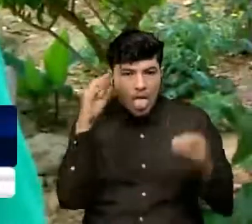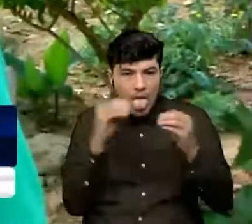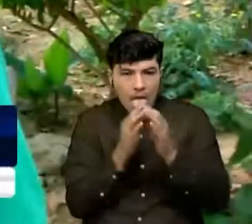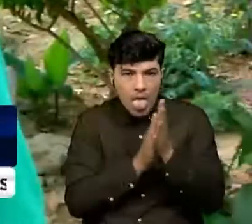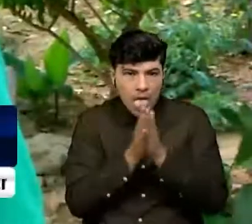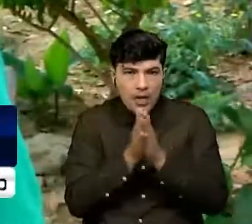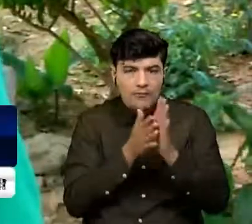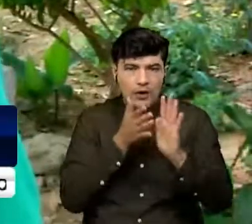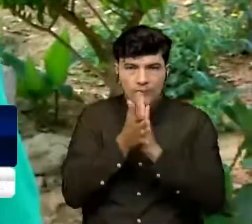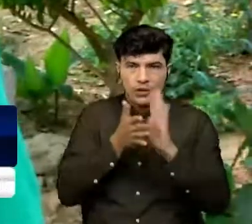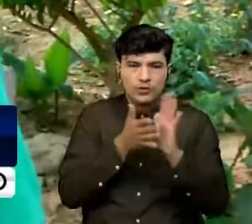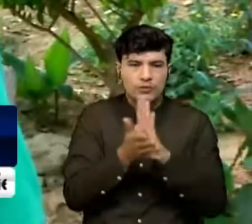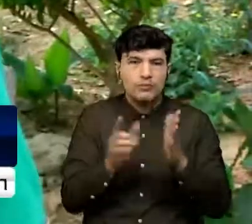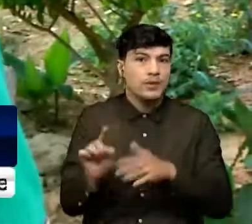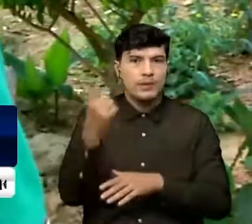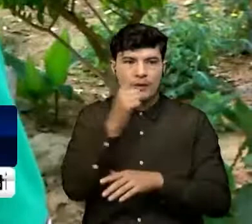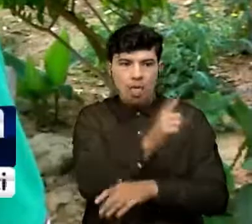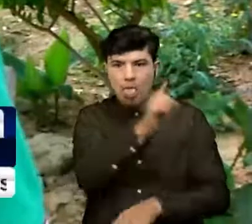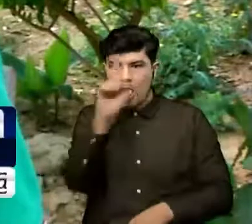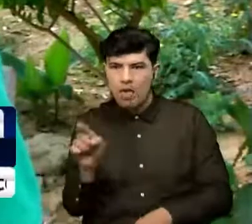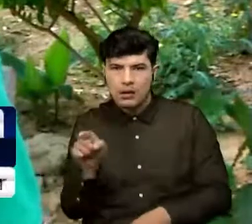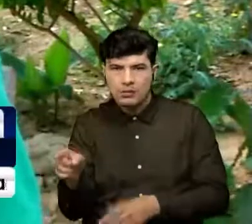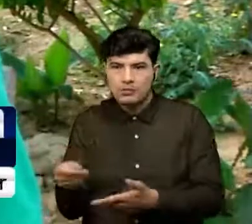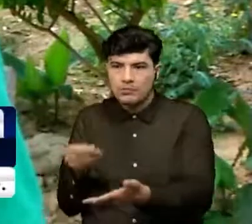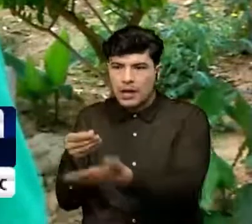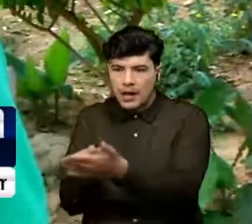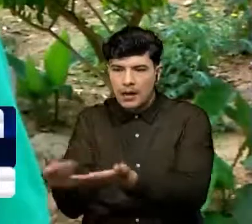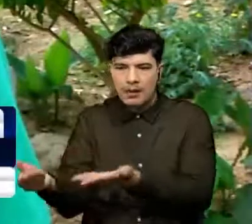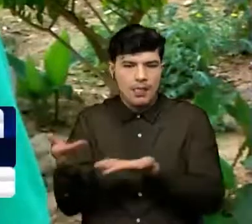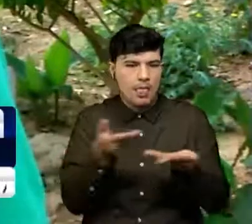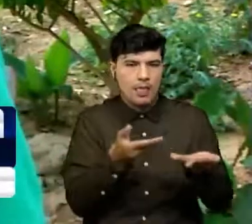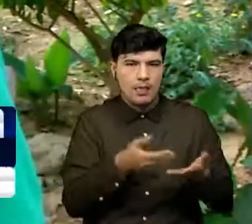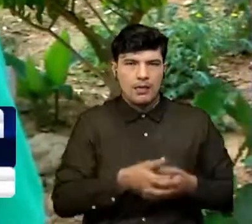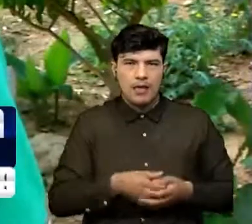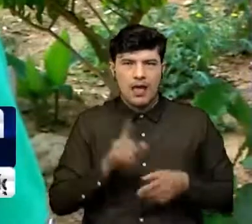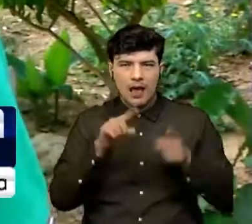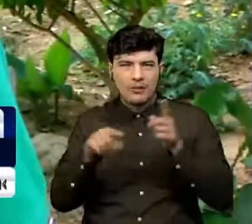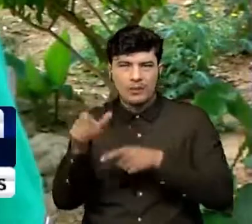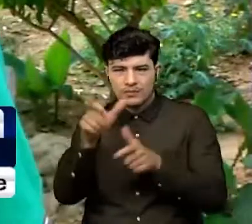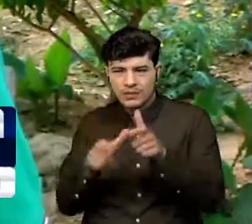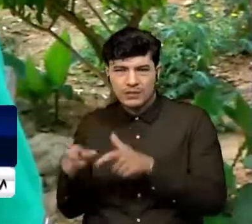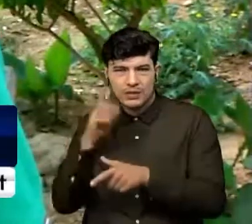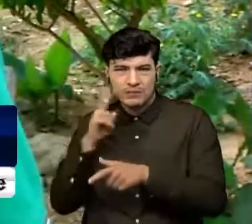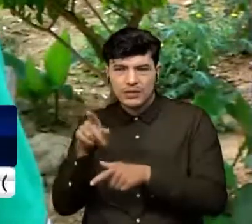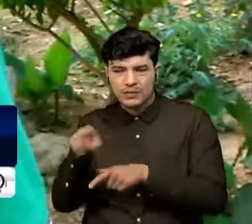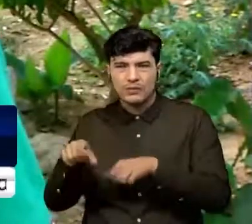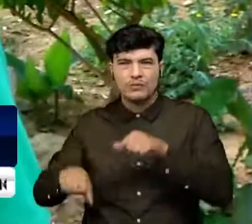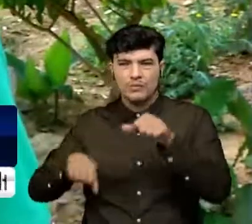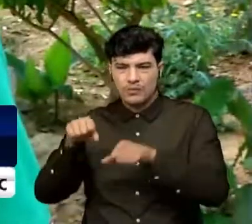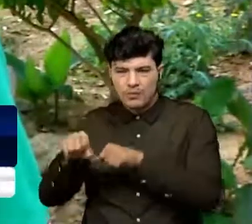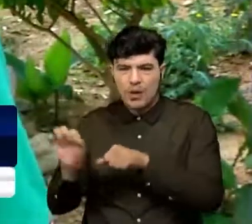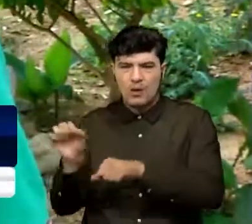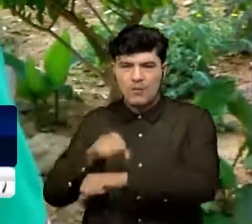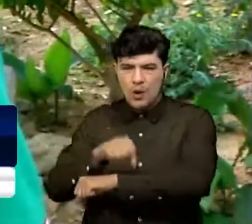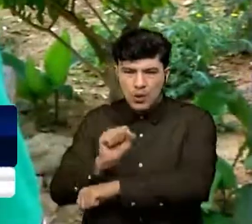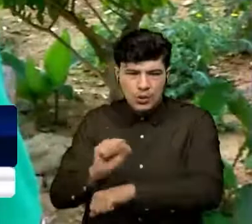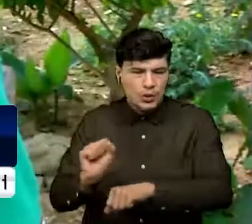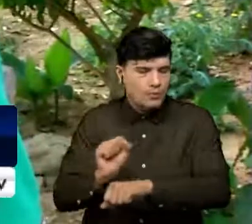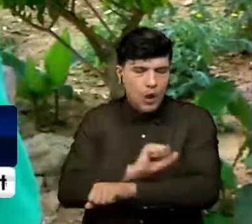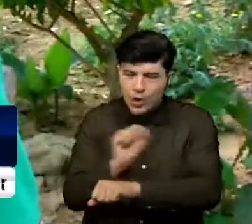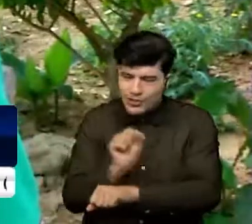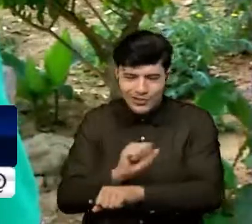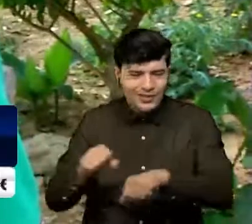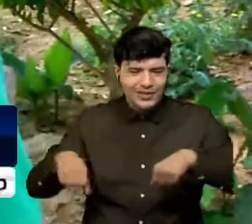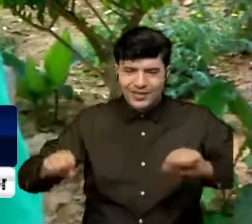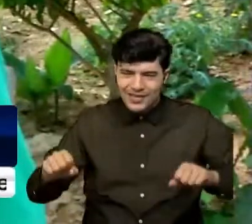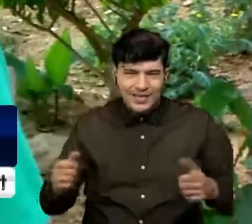por eso hoy vemos nosotros que cuando alguien se accidenta en una moto, en un carro, en una bicicleta o lo accidentan de que sea